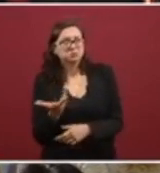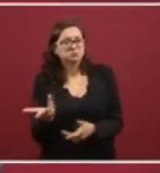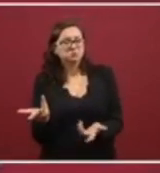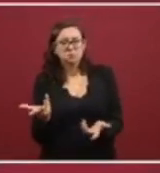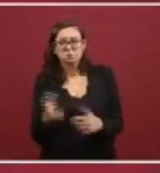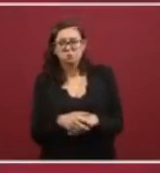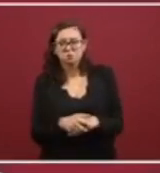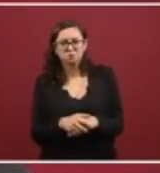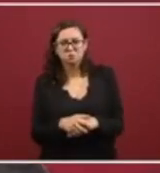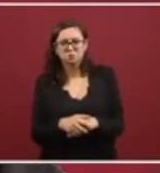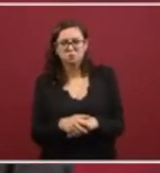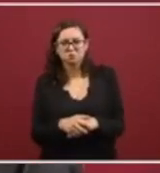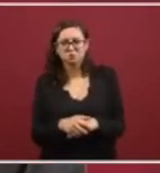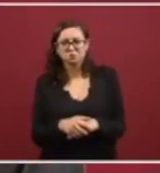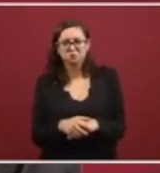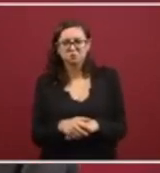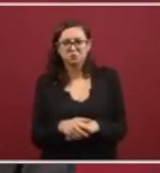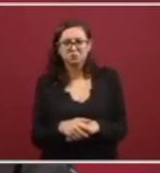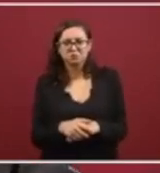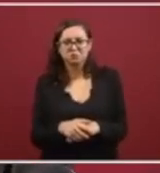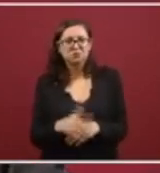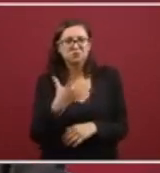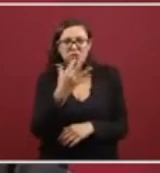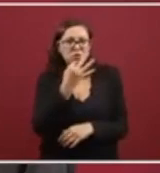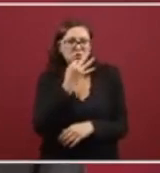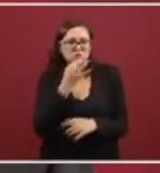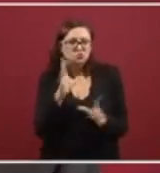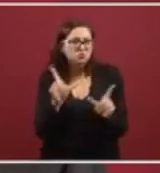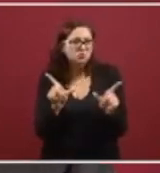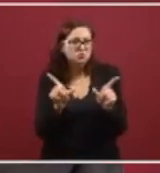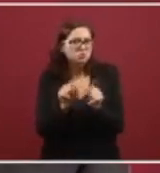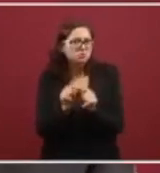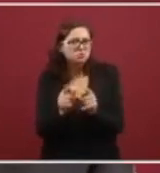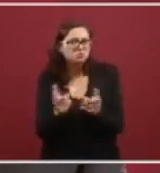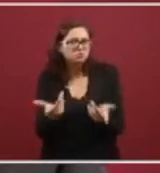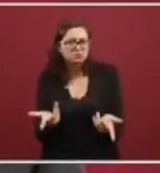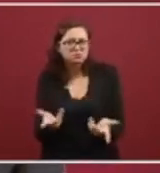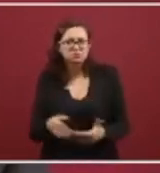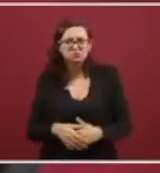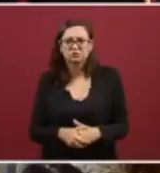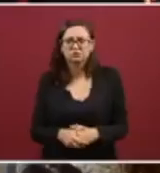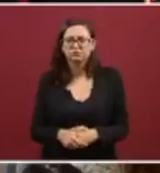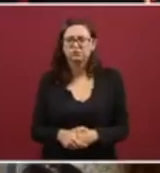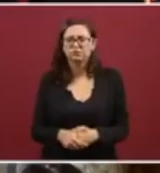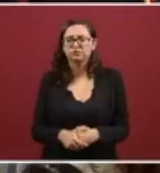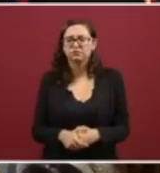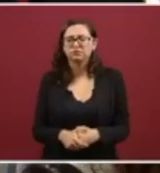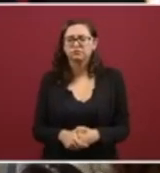pero no creo que haya durado más de 5 minutos, algo así. Gracias. De nada.